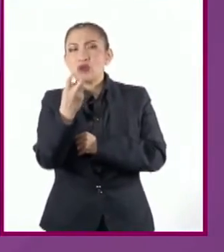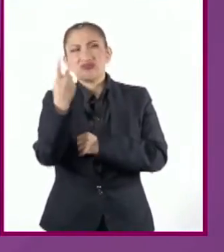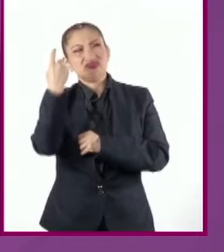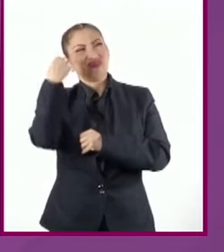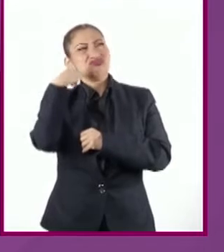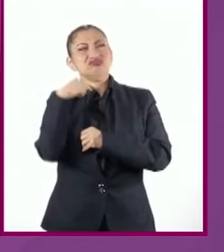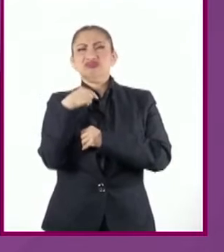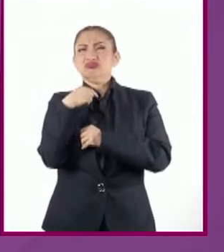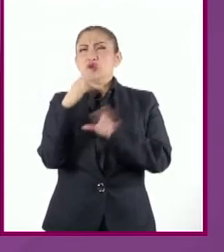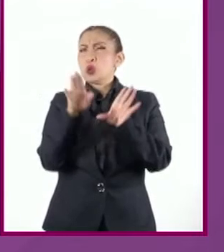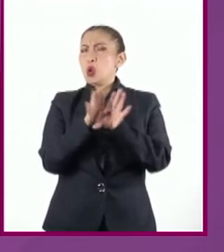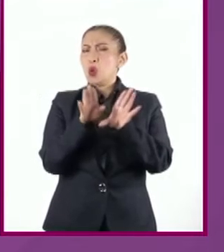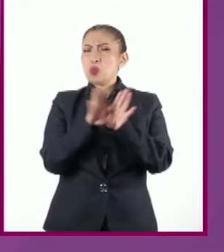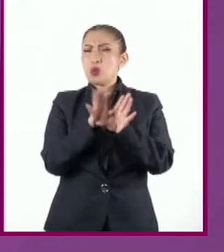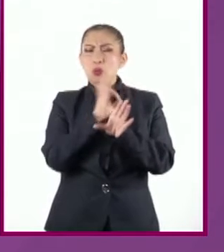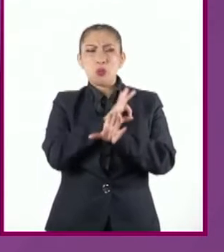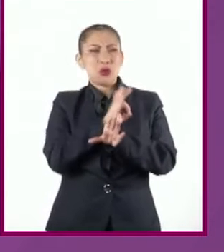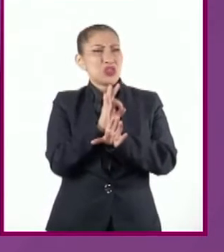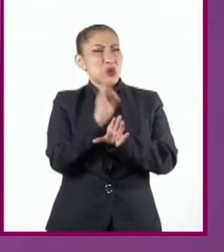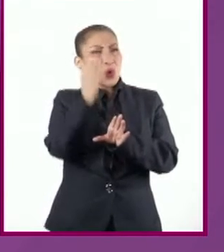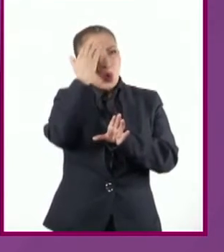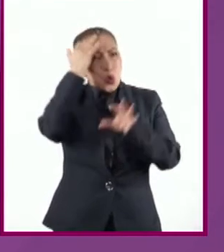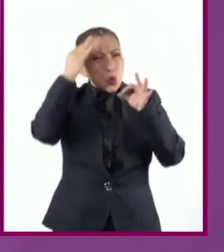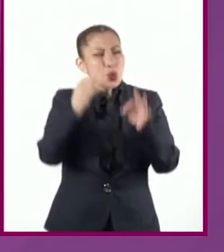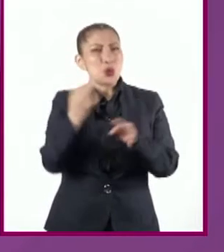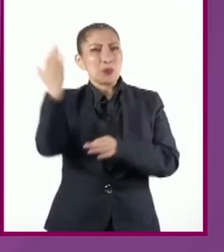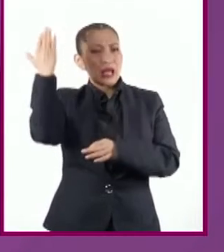pregunta: ¿cómo podemos conocer el pasado?